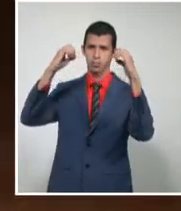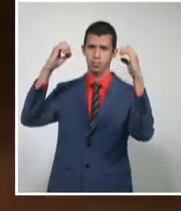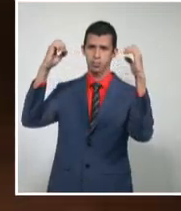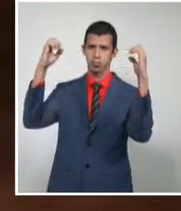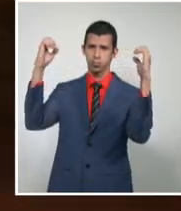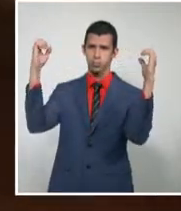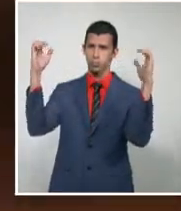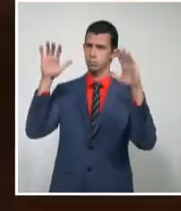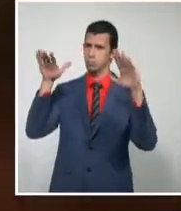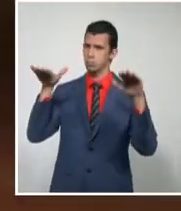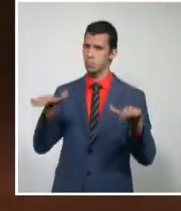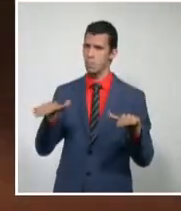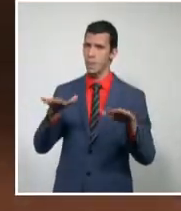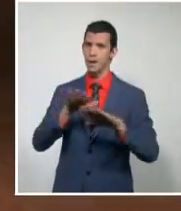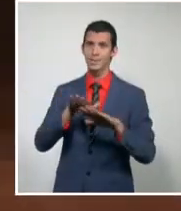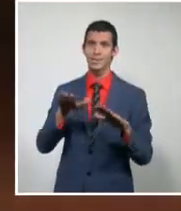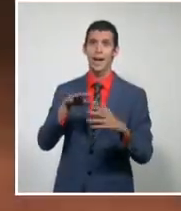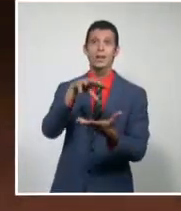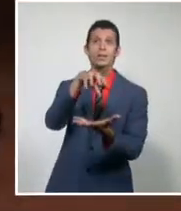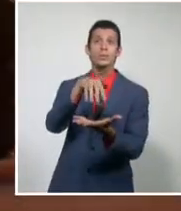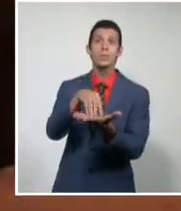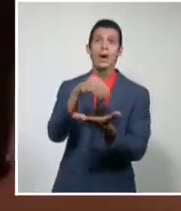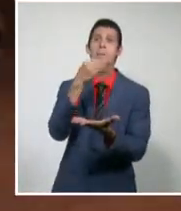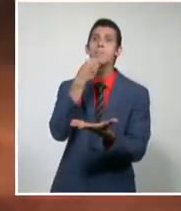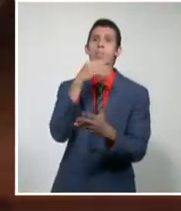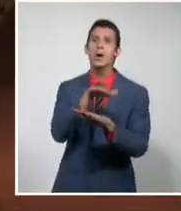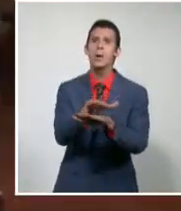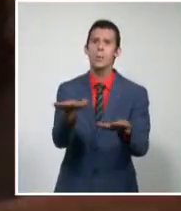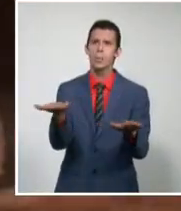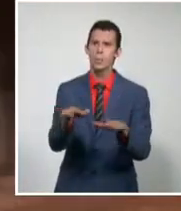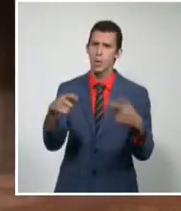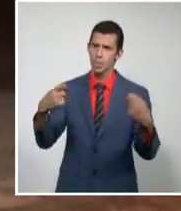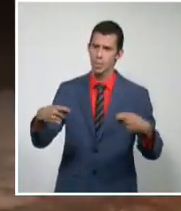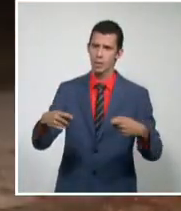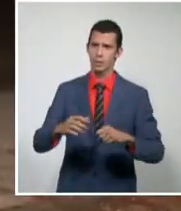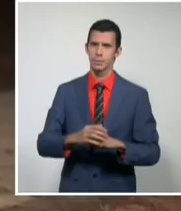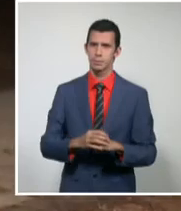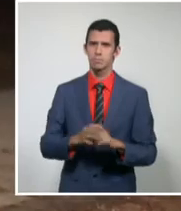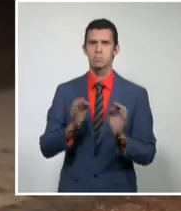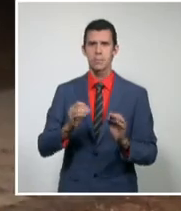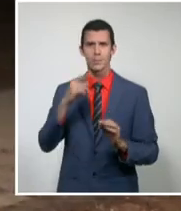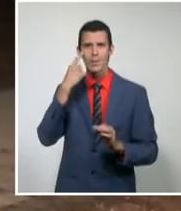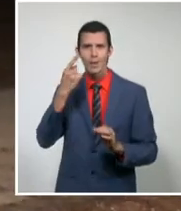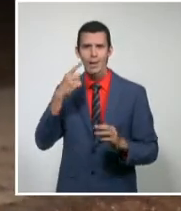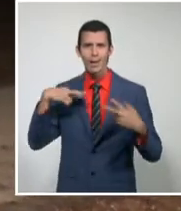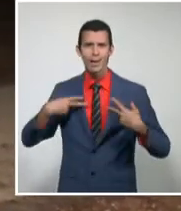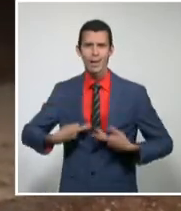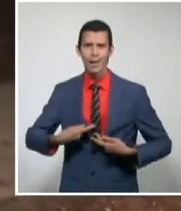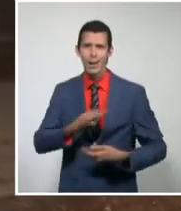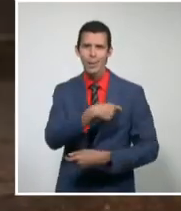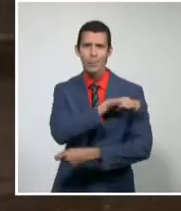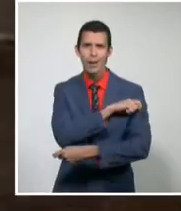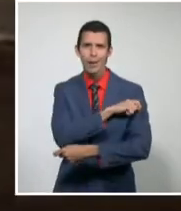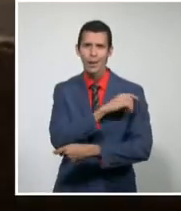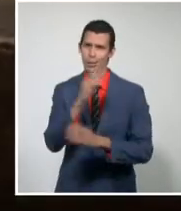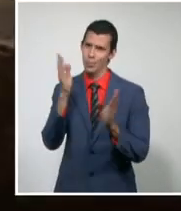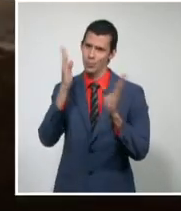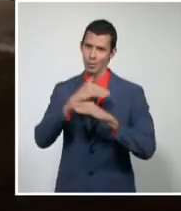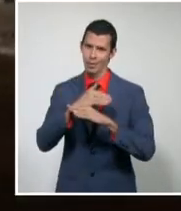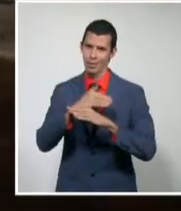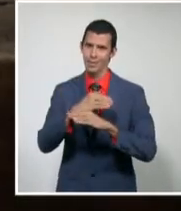y el mismo rigor y respeto pero con muchos y sin los uniformes de fantasía